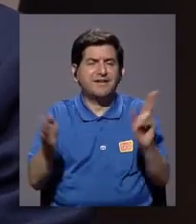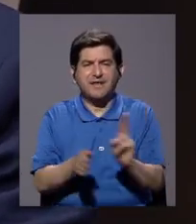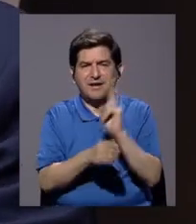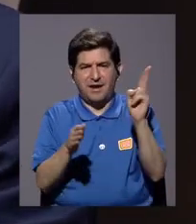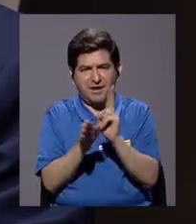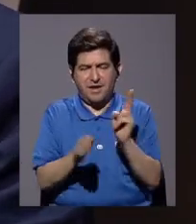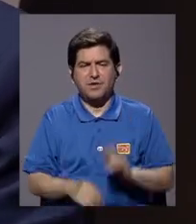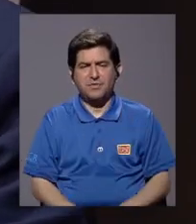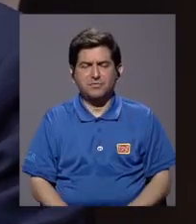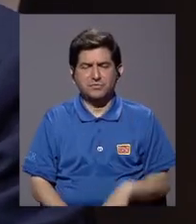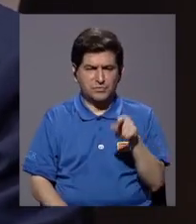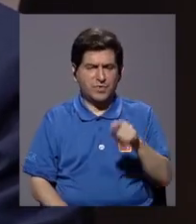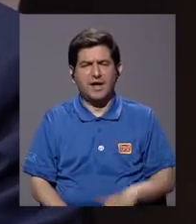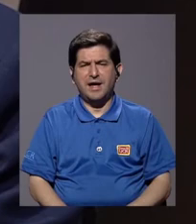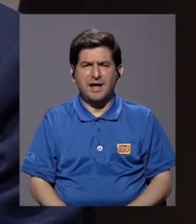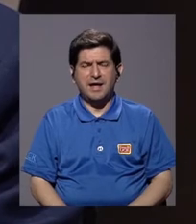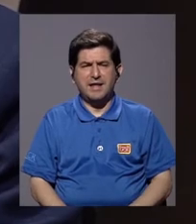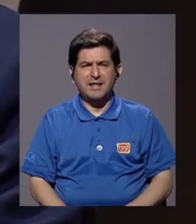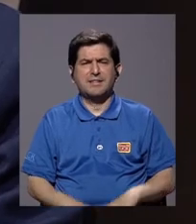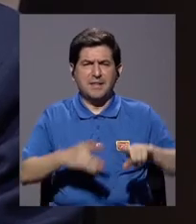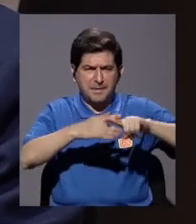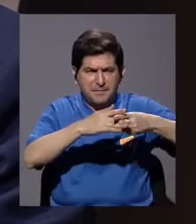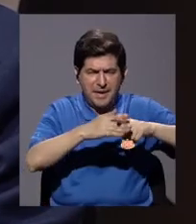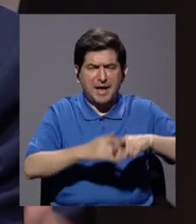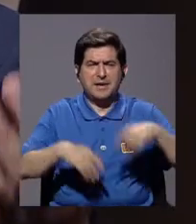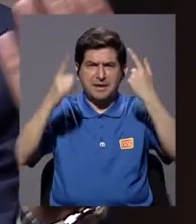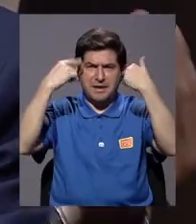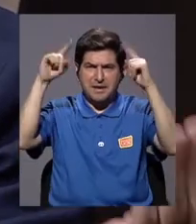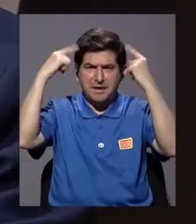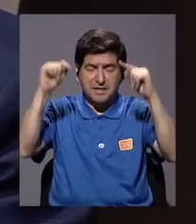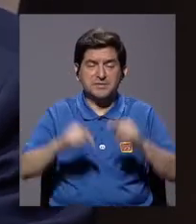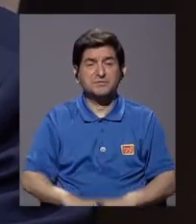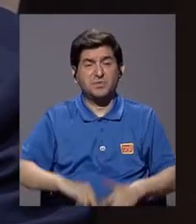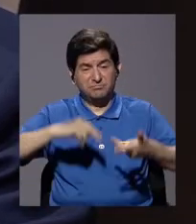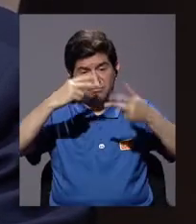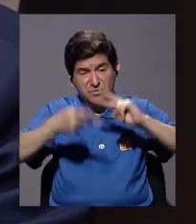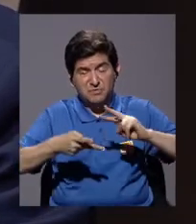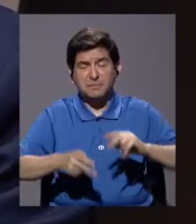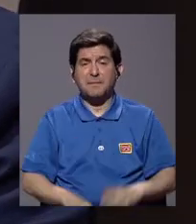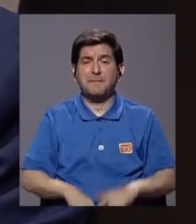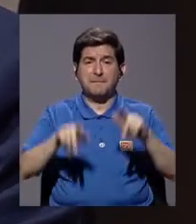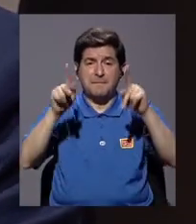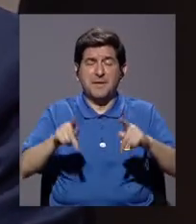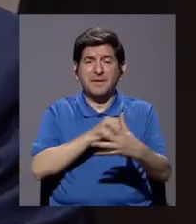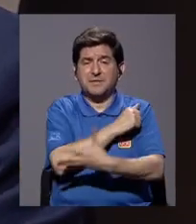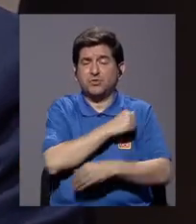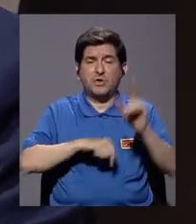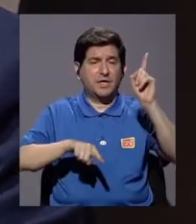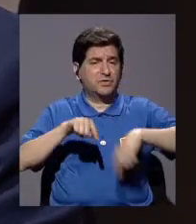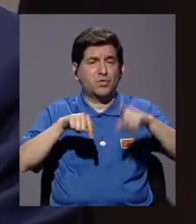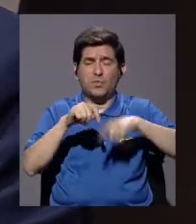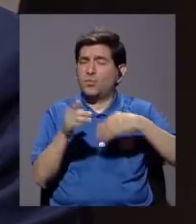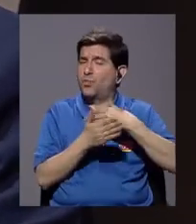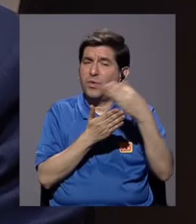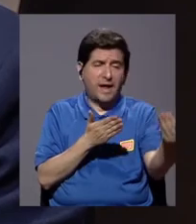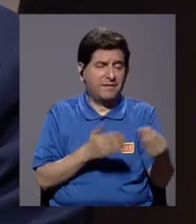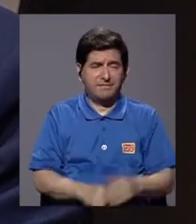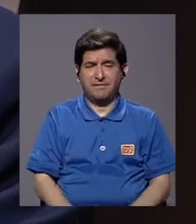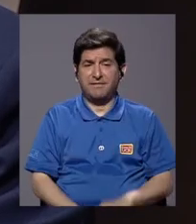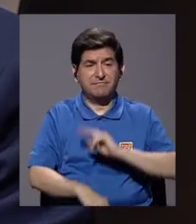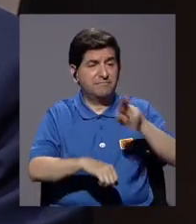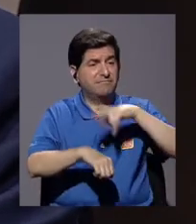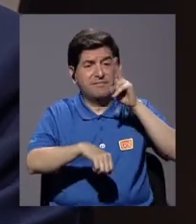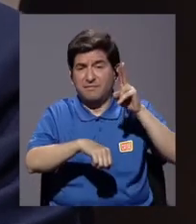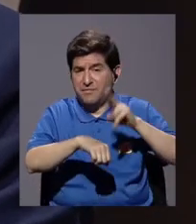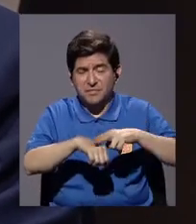uso de aparatos eficientes siempre ha tenido la gran contradicción de que las familias más pobres no las pueden adquirir. Entonces,